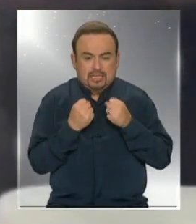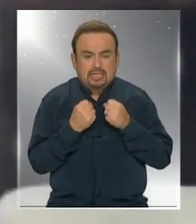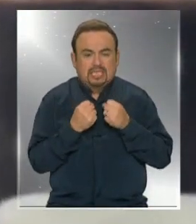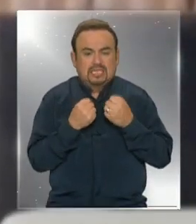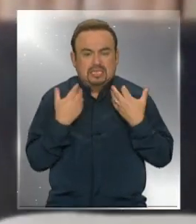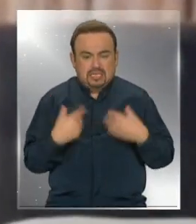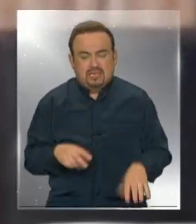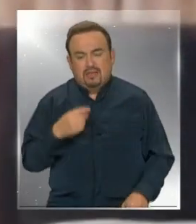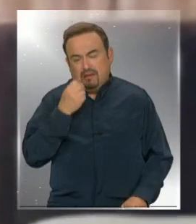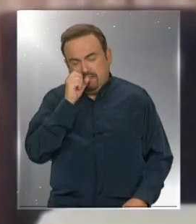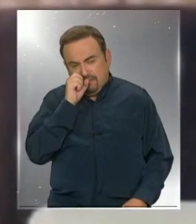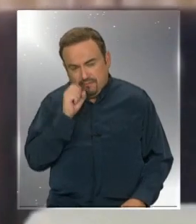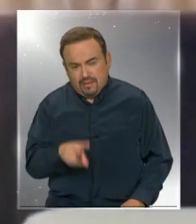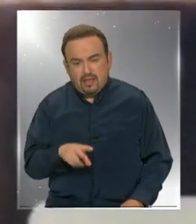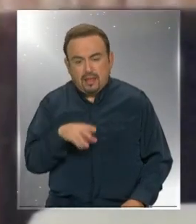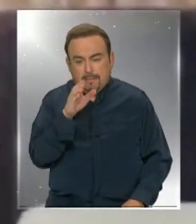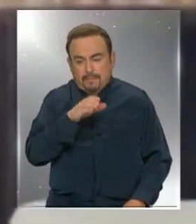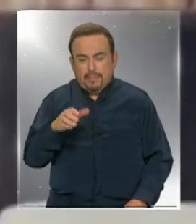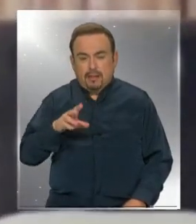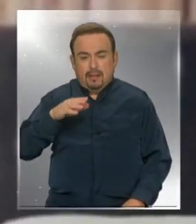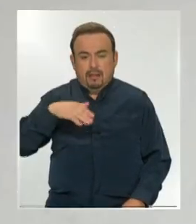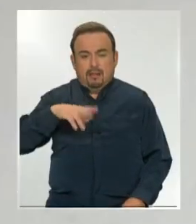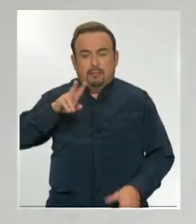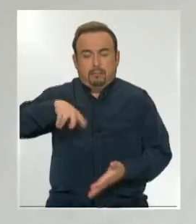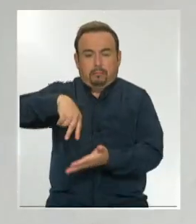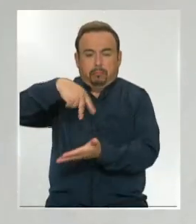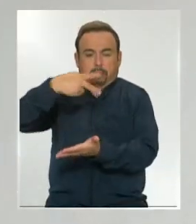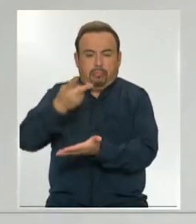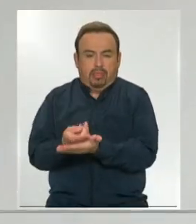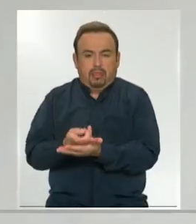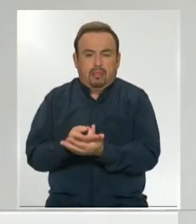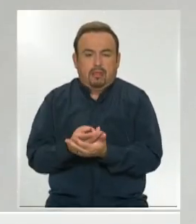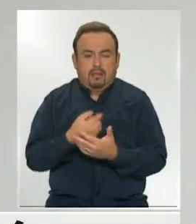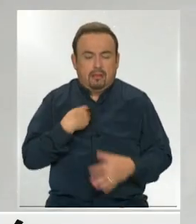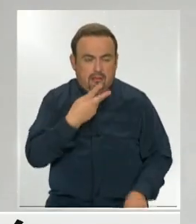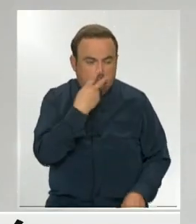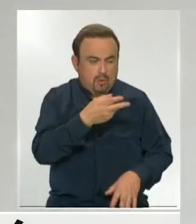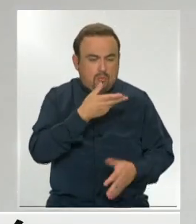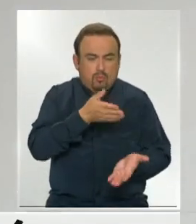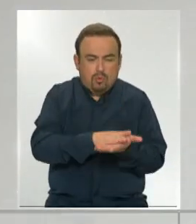Hemos visto nosotros cómo la gente se desmaya en la calle. He visto muertos por todos